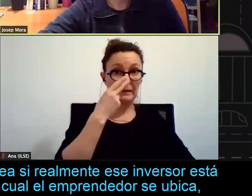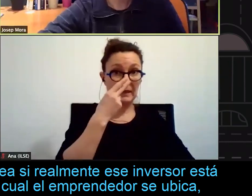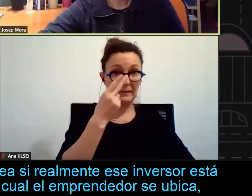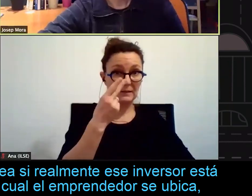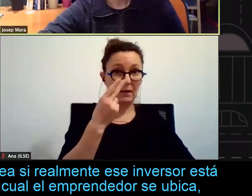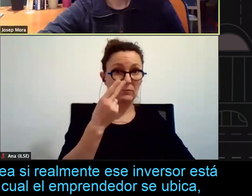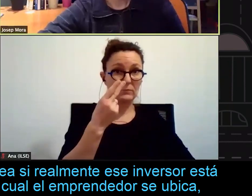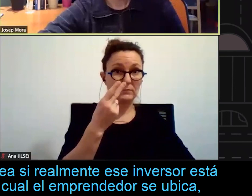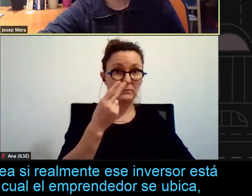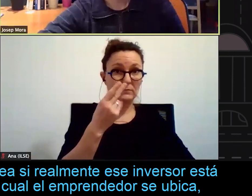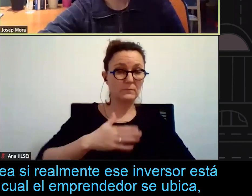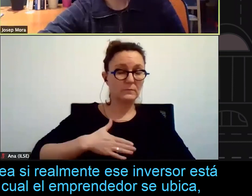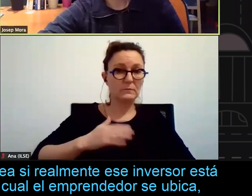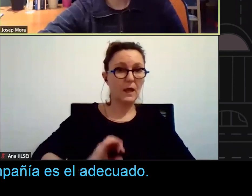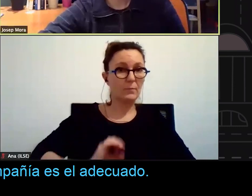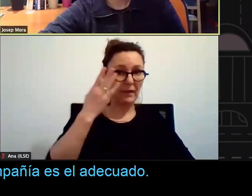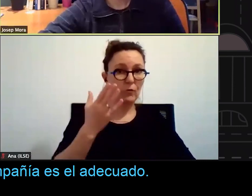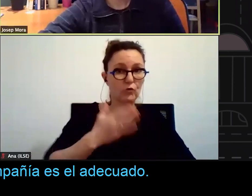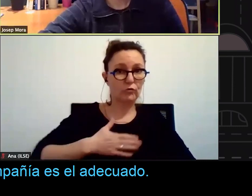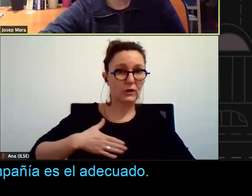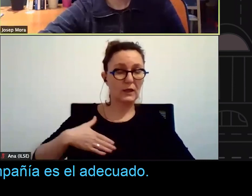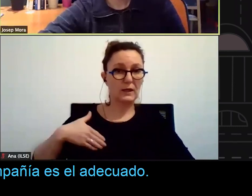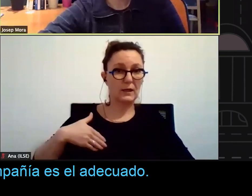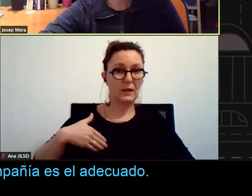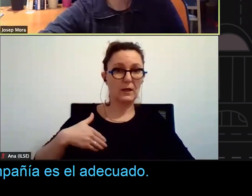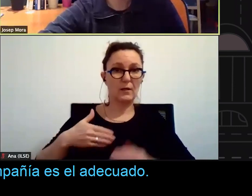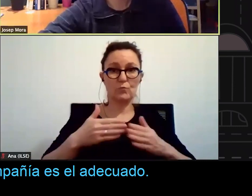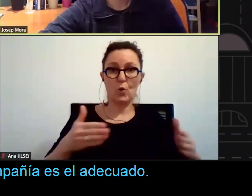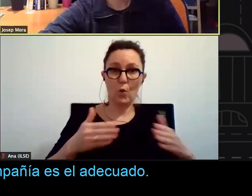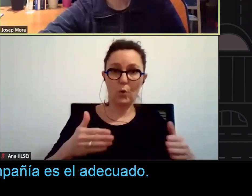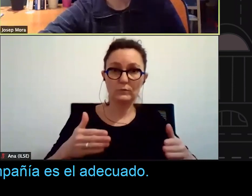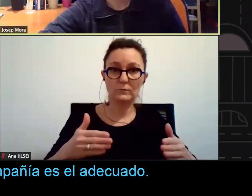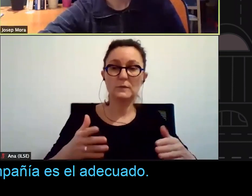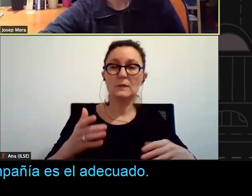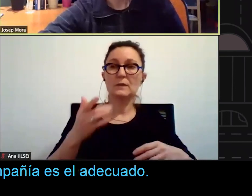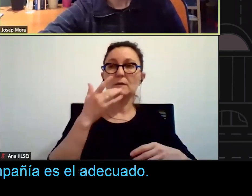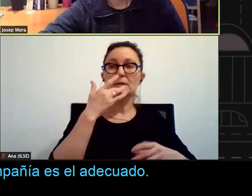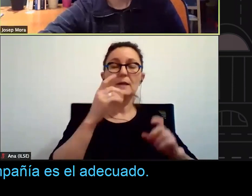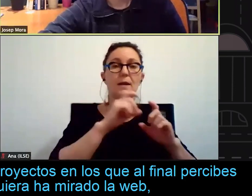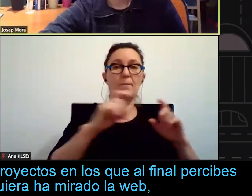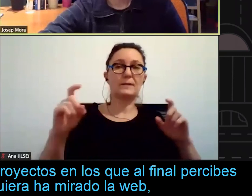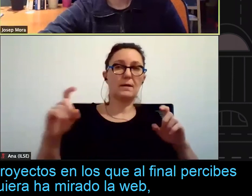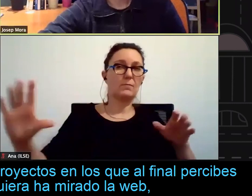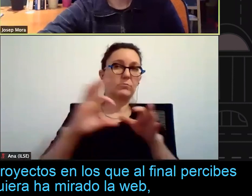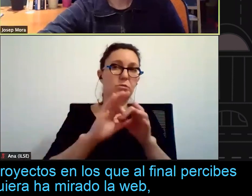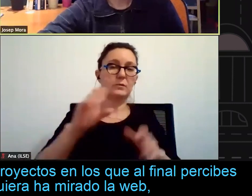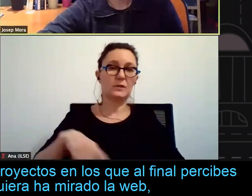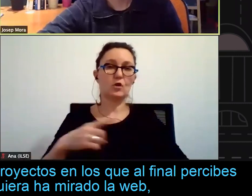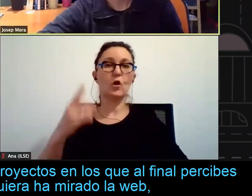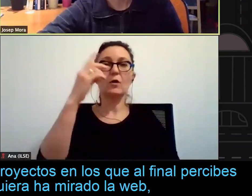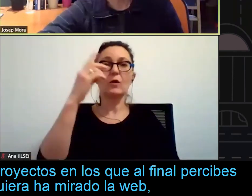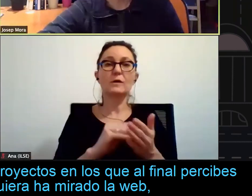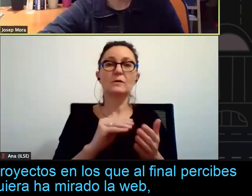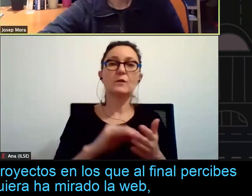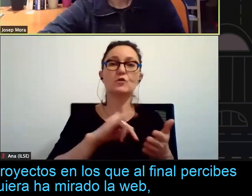el cual el emprendedor se ubica, ¿no? Si el estadio de la compañía será adecuado, porque muchas veces también nos llegan proyectos en los que al